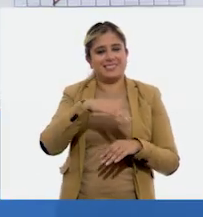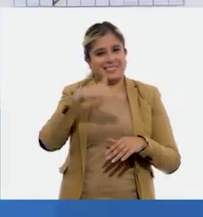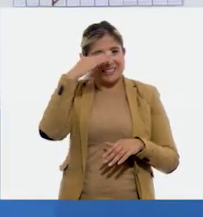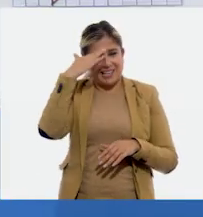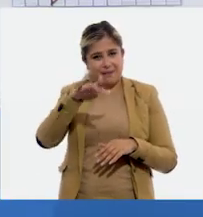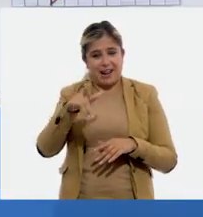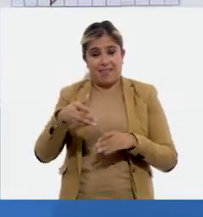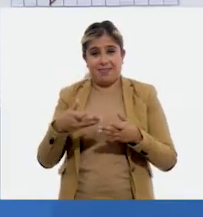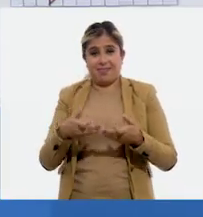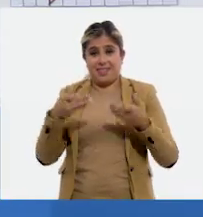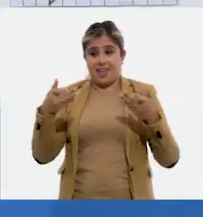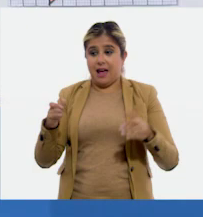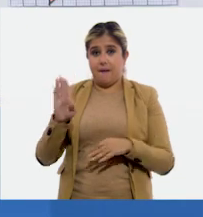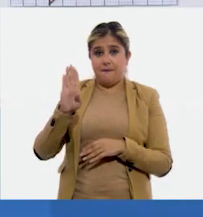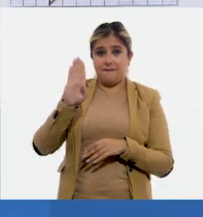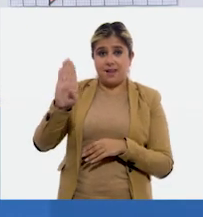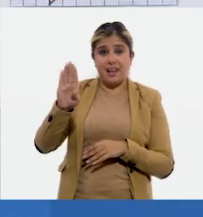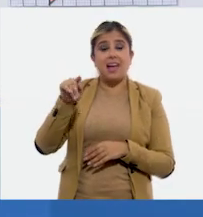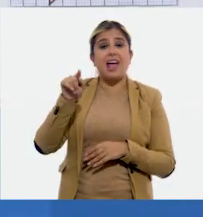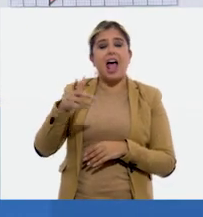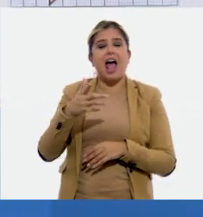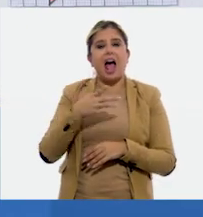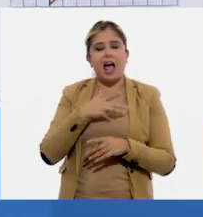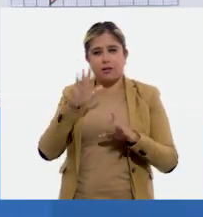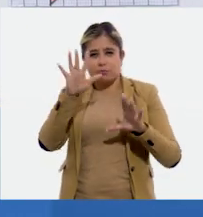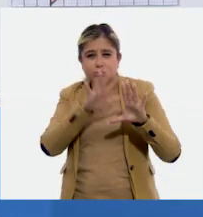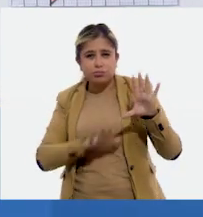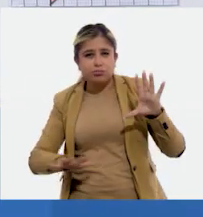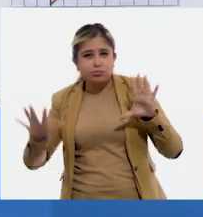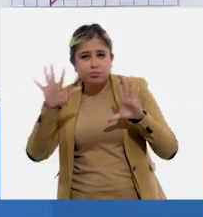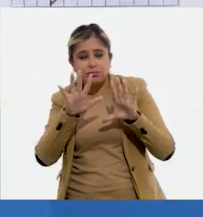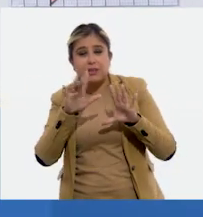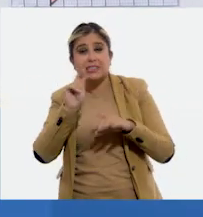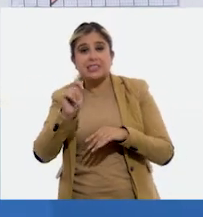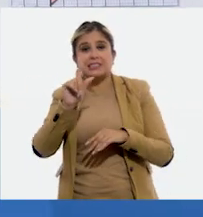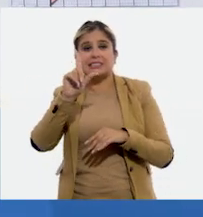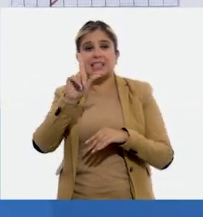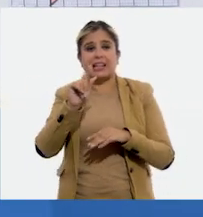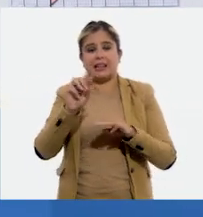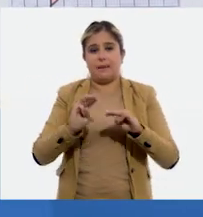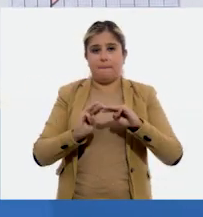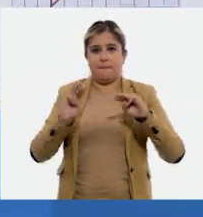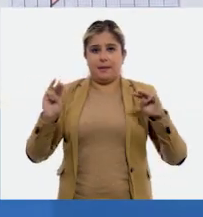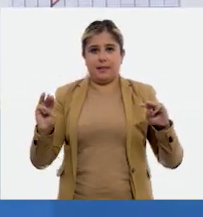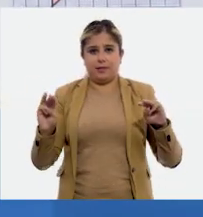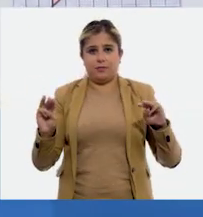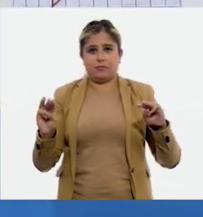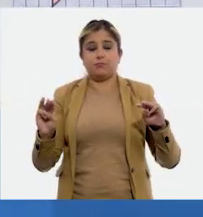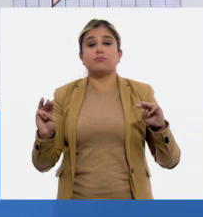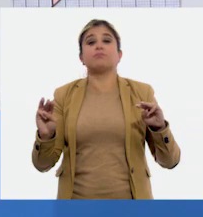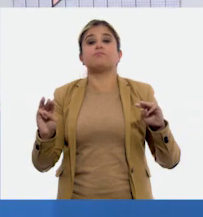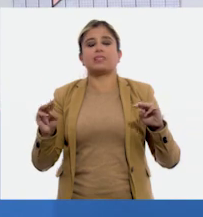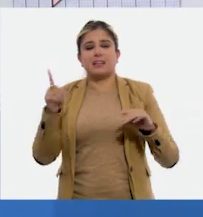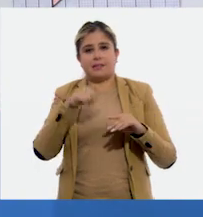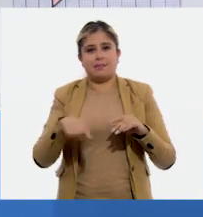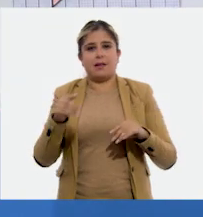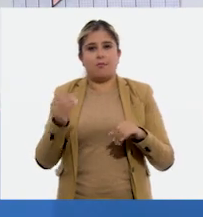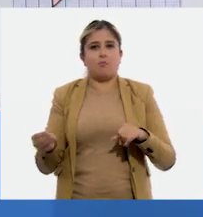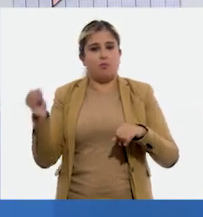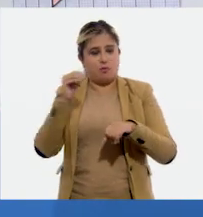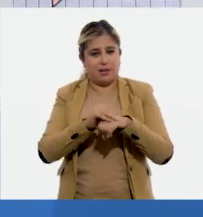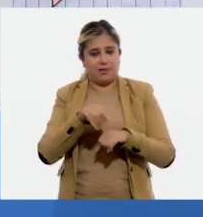el terreno B tiene un área de 70 metros cuadrados. Entonces, vamos a colocar